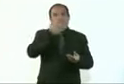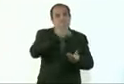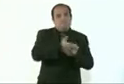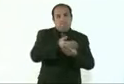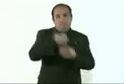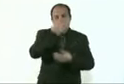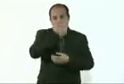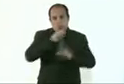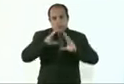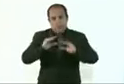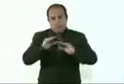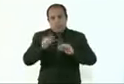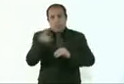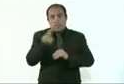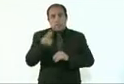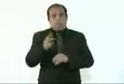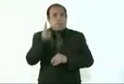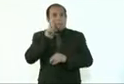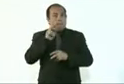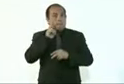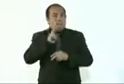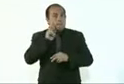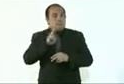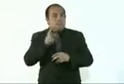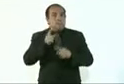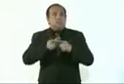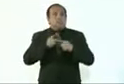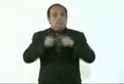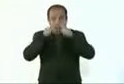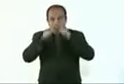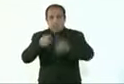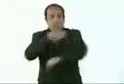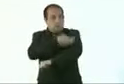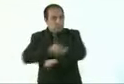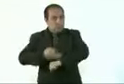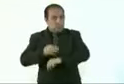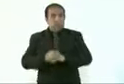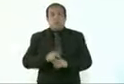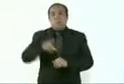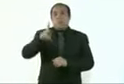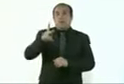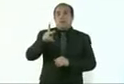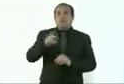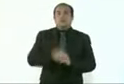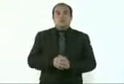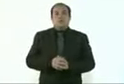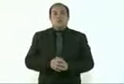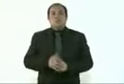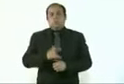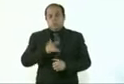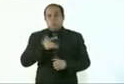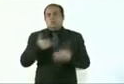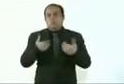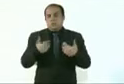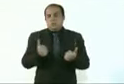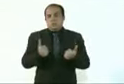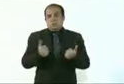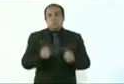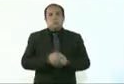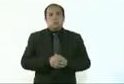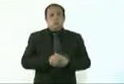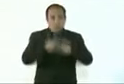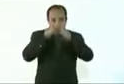ver quién va a atender a las familias. Pero estamos sensibles y estamos atentos a